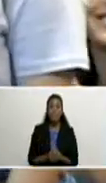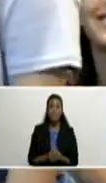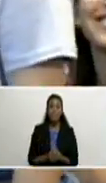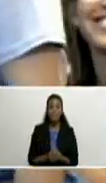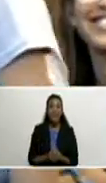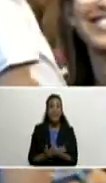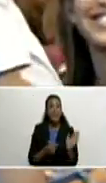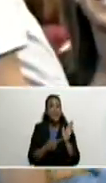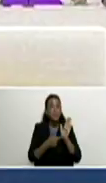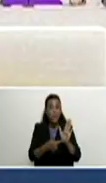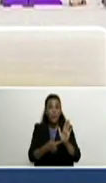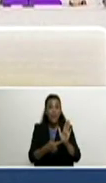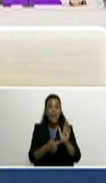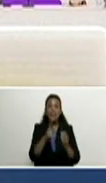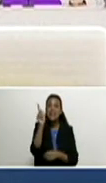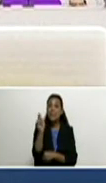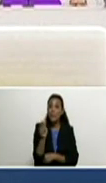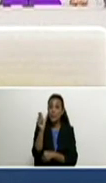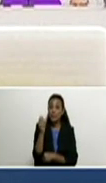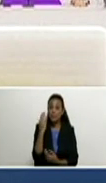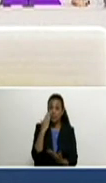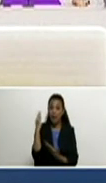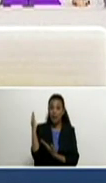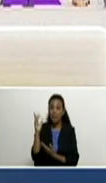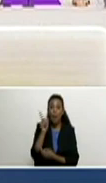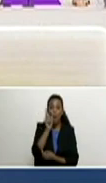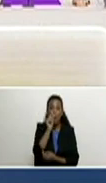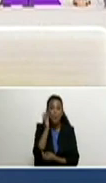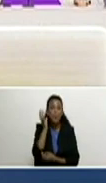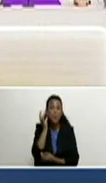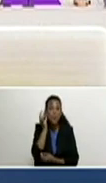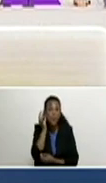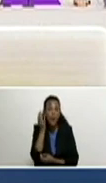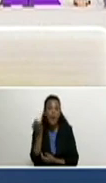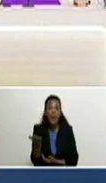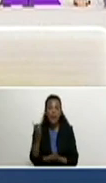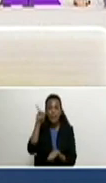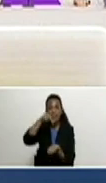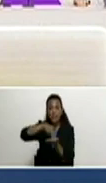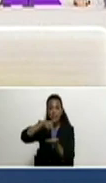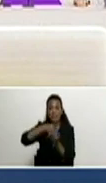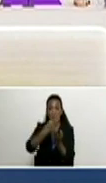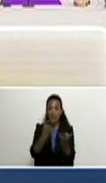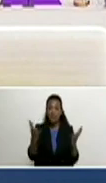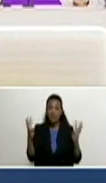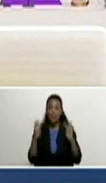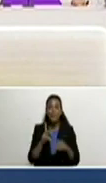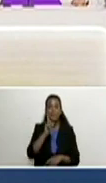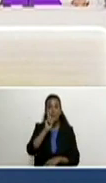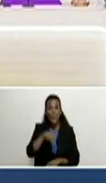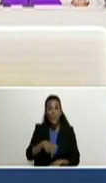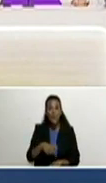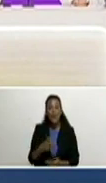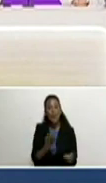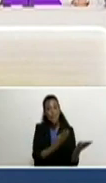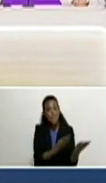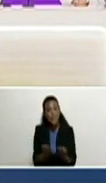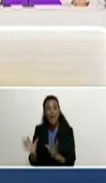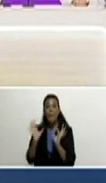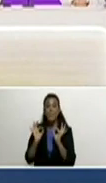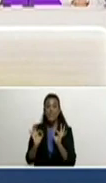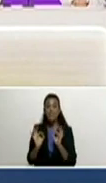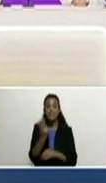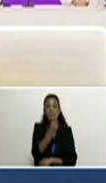En representación de las diputadas, los diputados presentes. Igualmente están como invitado especial